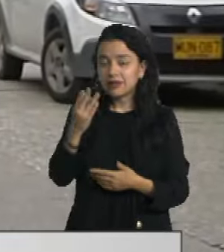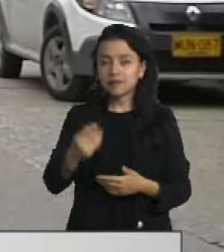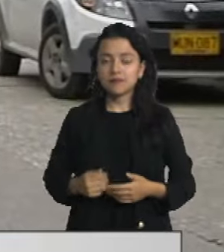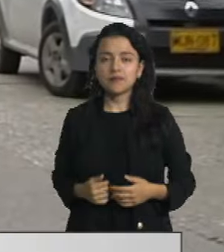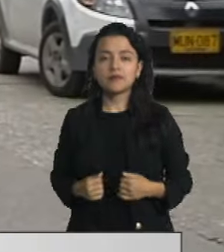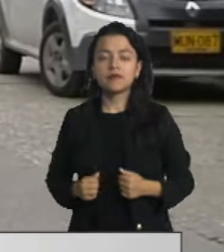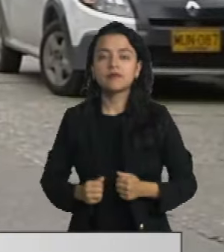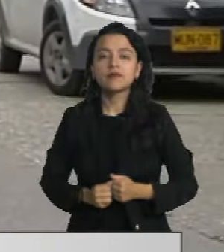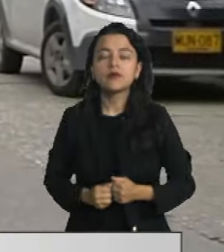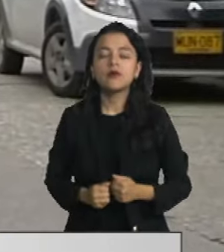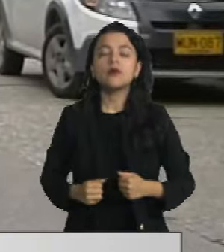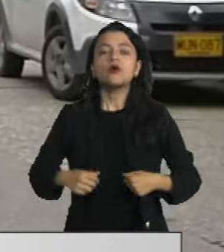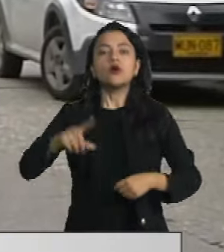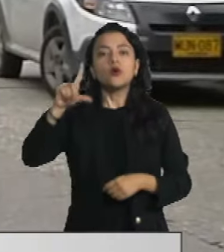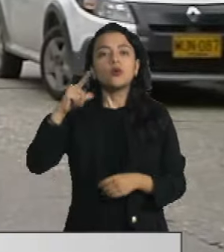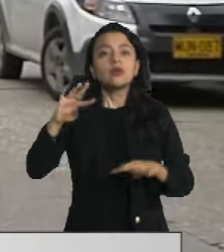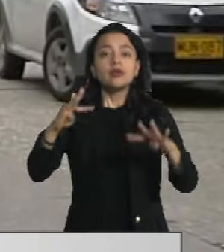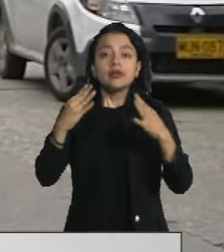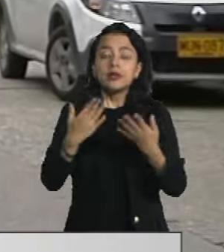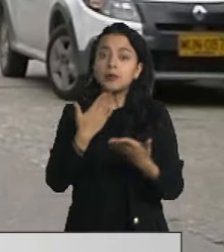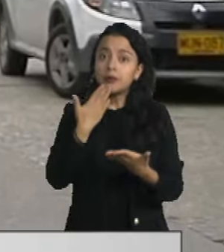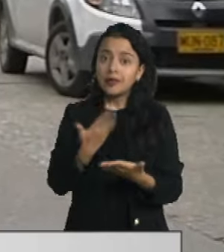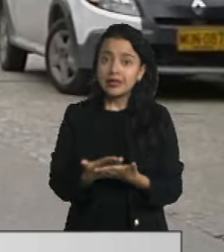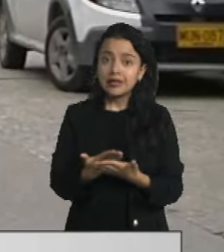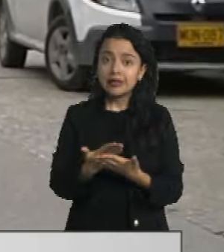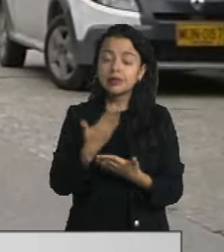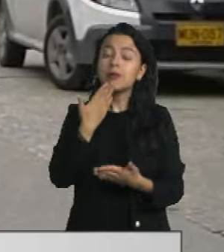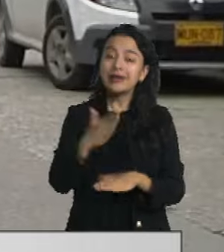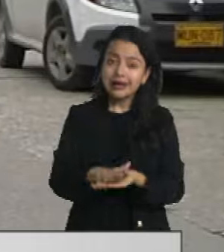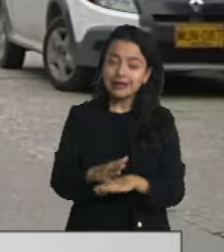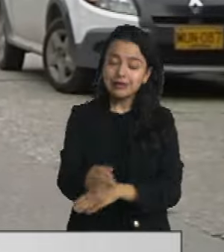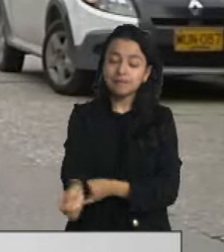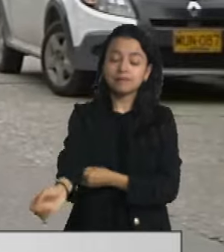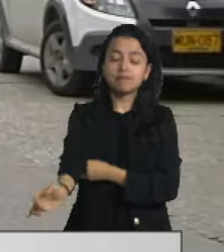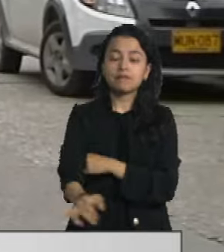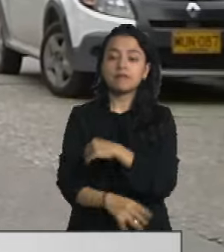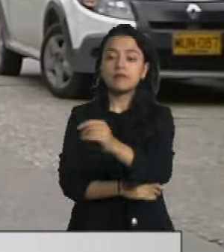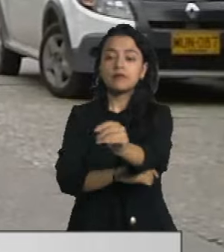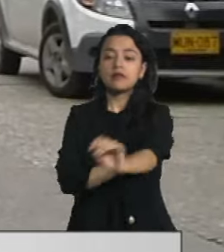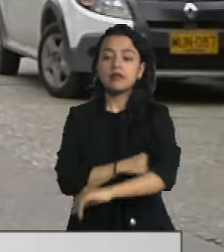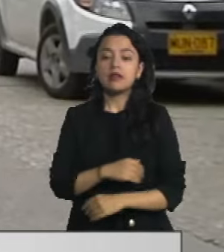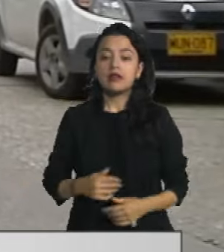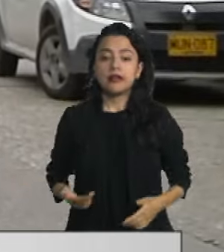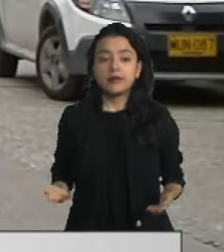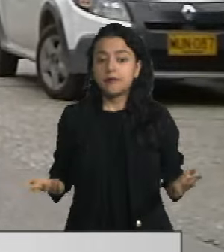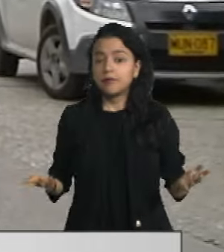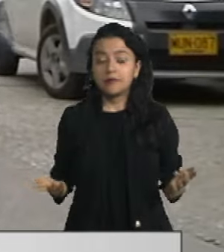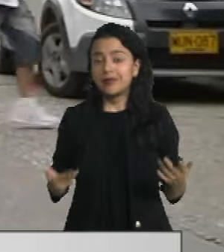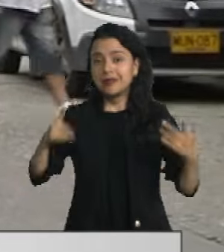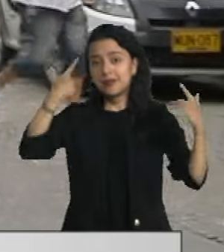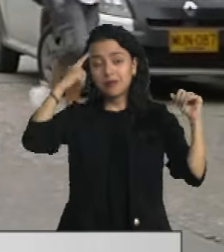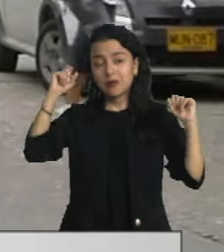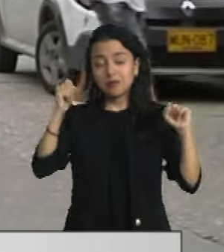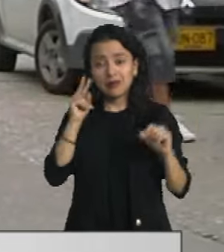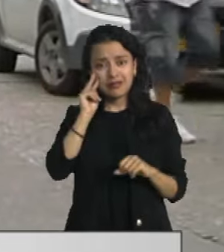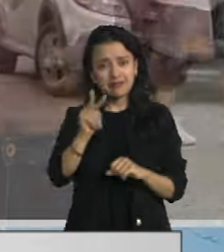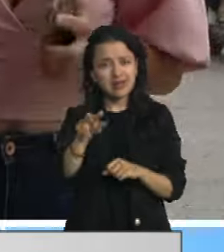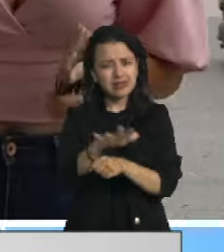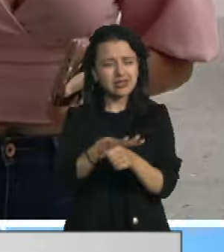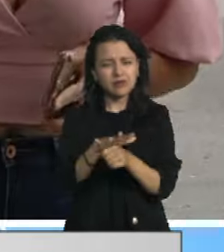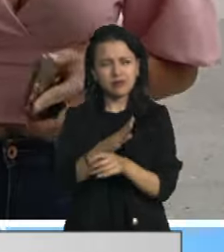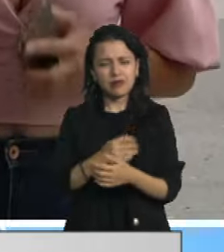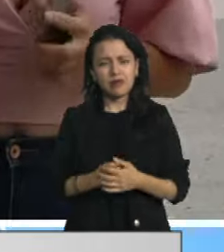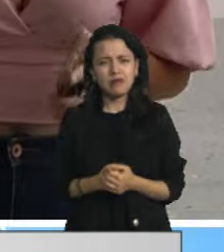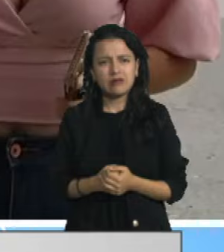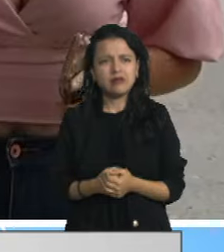Luisa, televidentes, muy buenas tardes. Bastante preocupante esta situación que ha ocurrido en las últimas horas en la capital de Bolívar, y